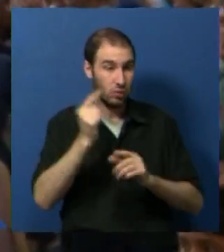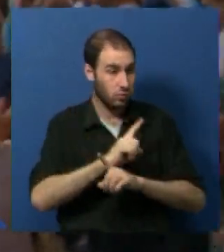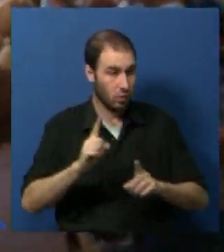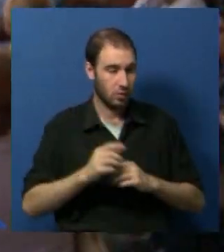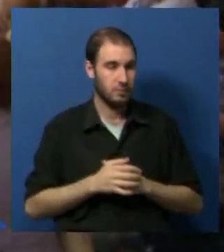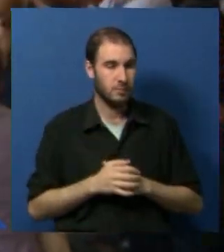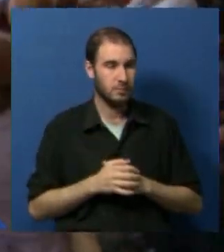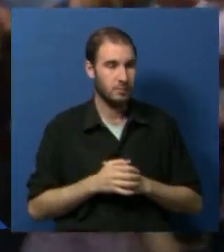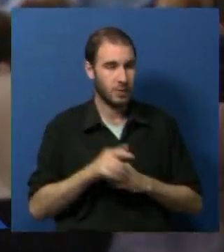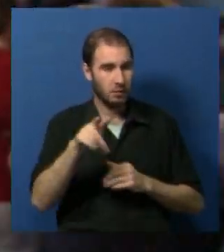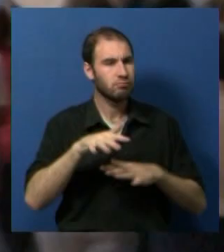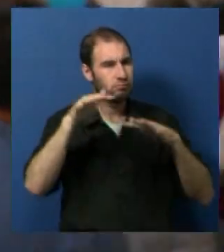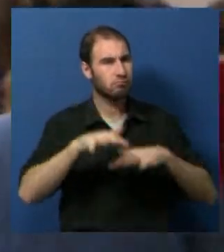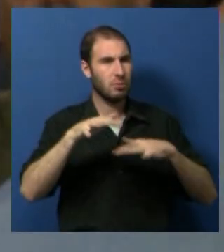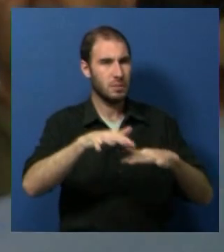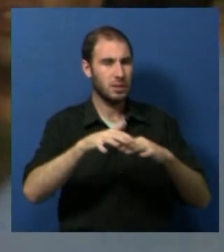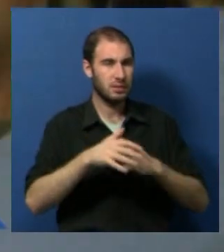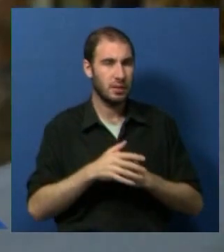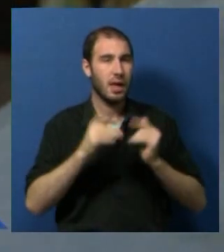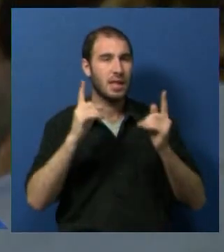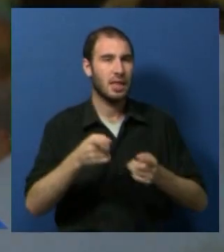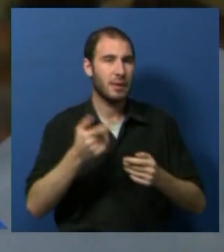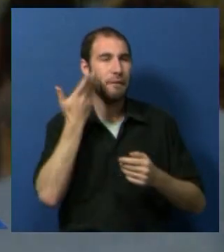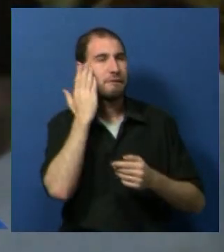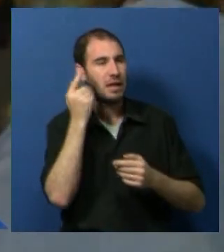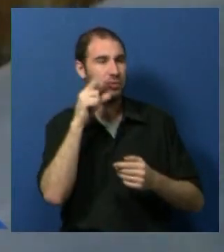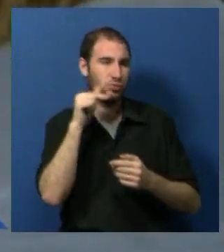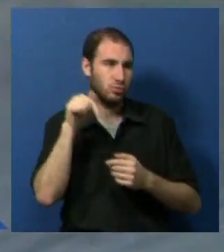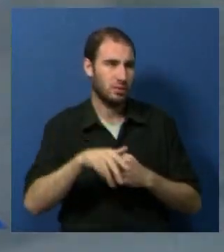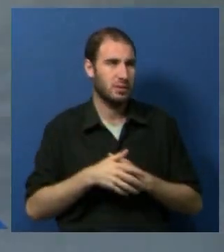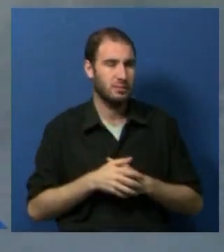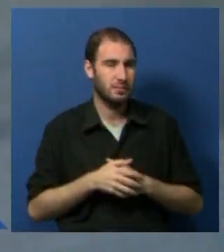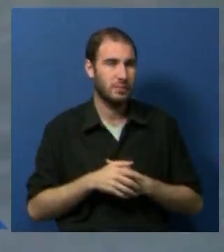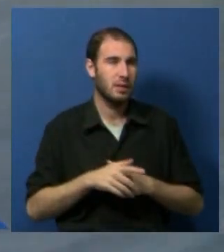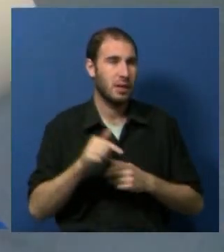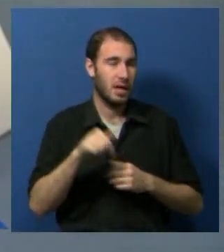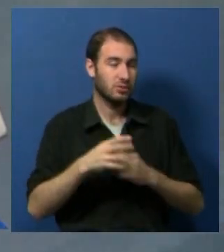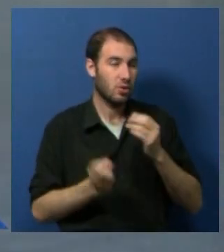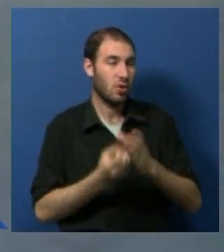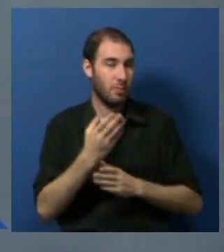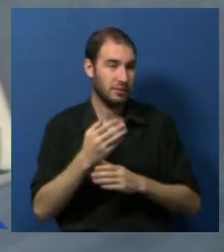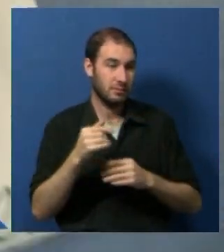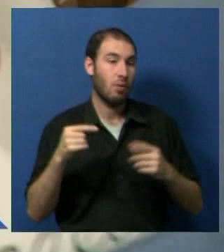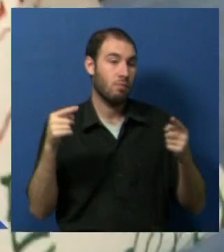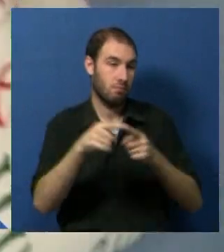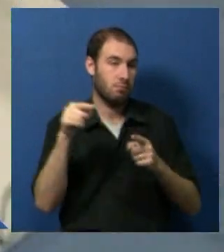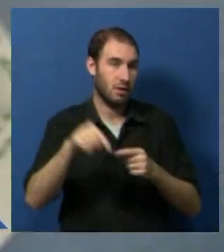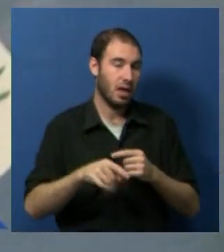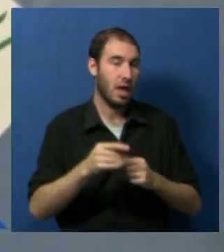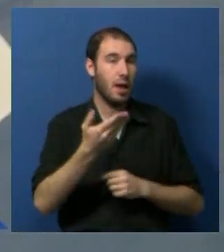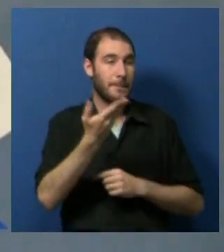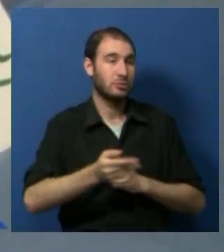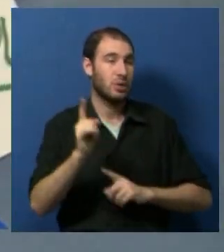oficialismo, se moviliza mucho también a través de las redes sociales. Y esto fue lo que originó, motivó que